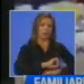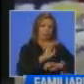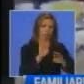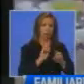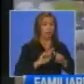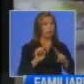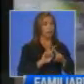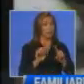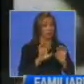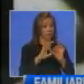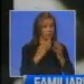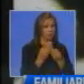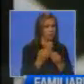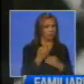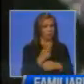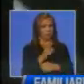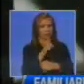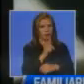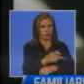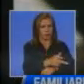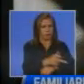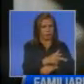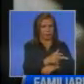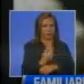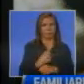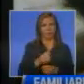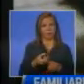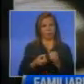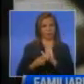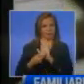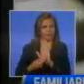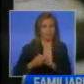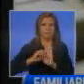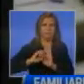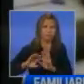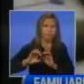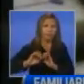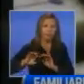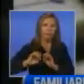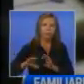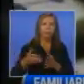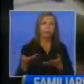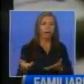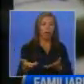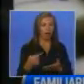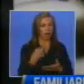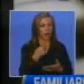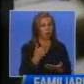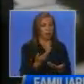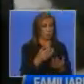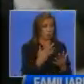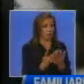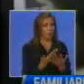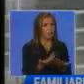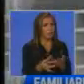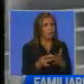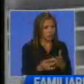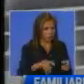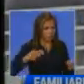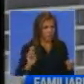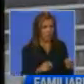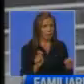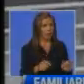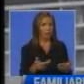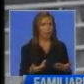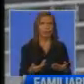de familiares de internos sobre las agresiones y torturas a las que eran sometidos las personas privadas de su libertad en el Centro de